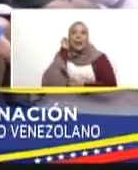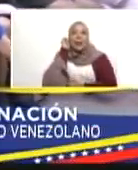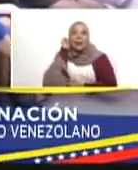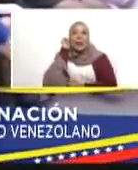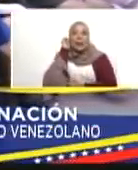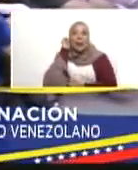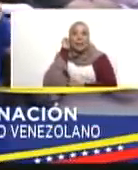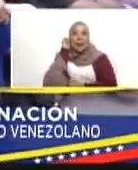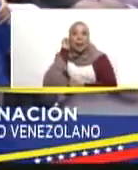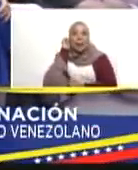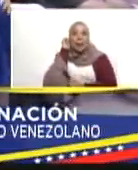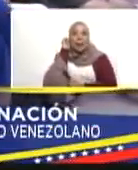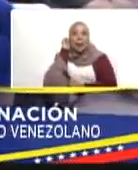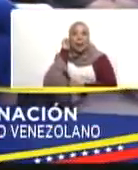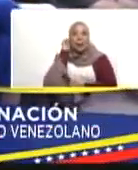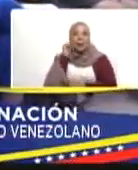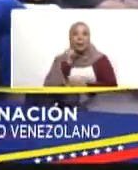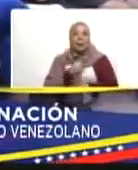soteldo